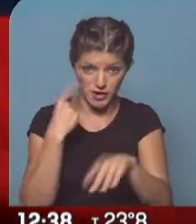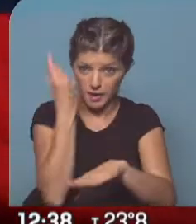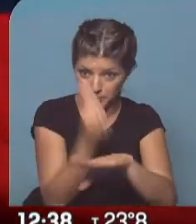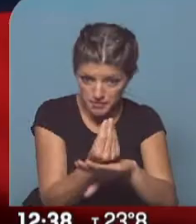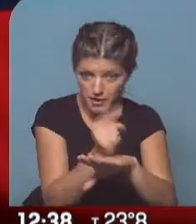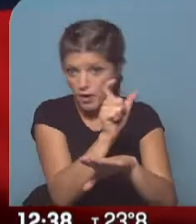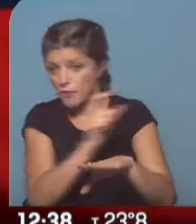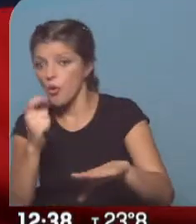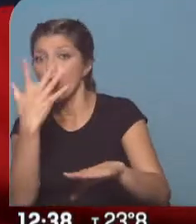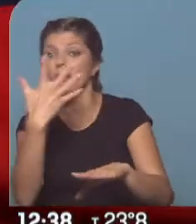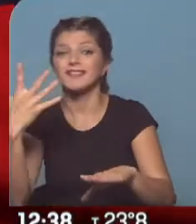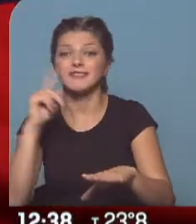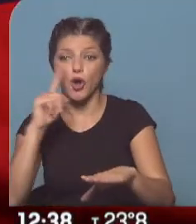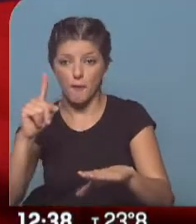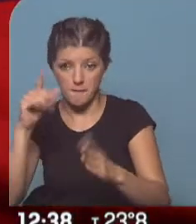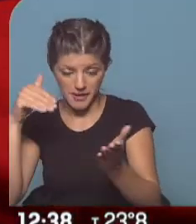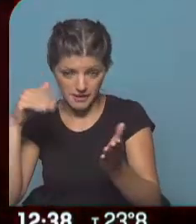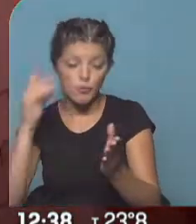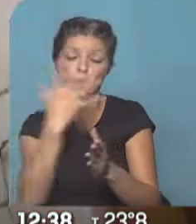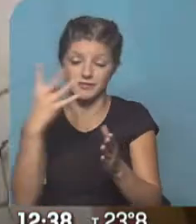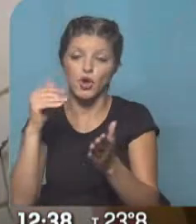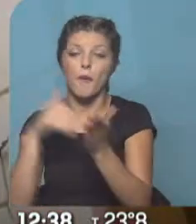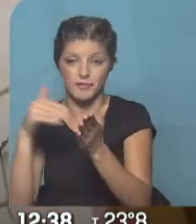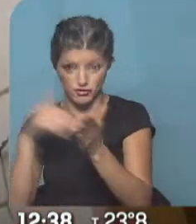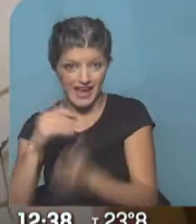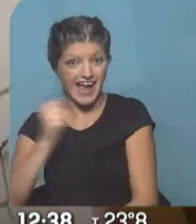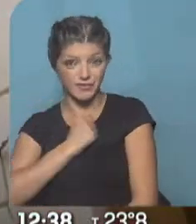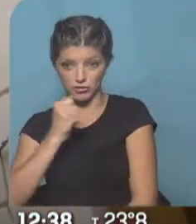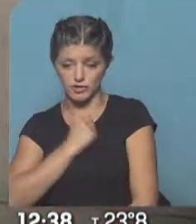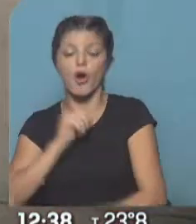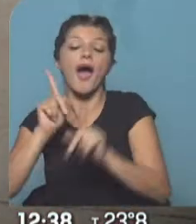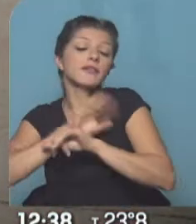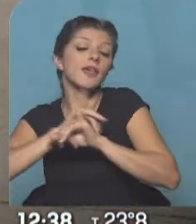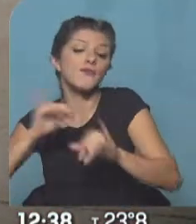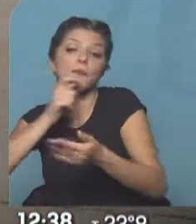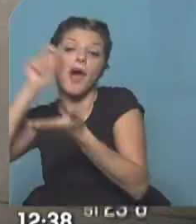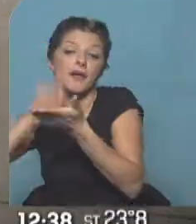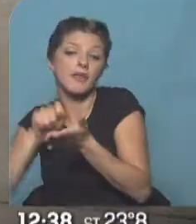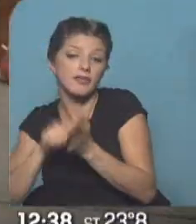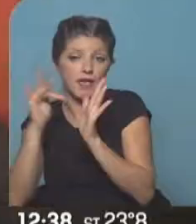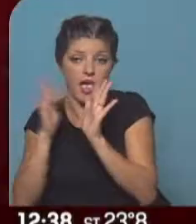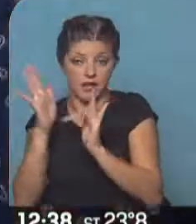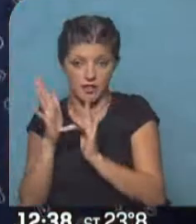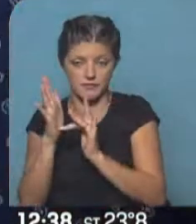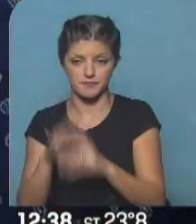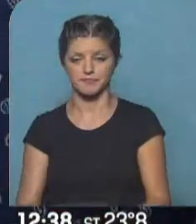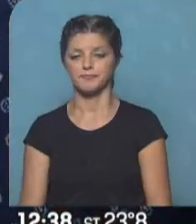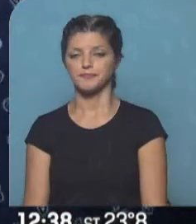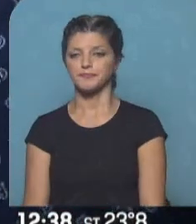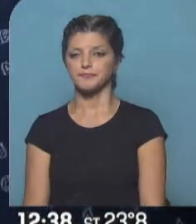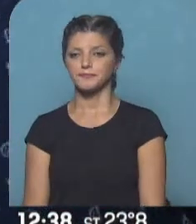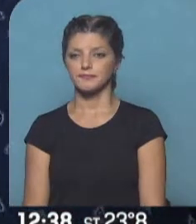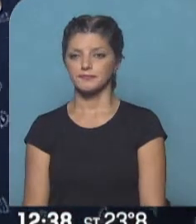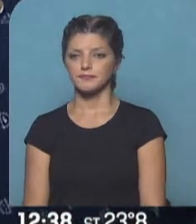45 son católicos, según el Anuario Pontificio y las estadísticas de la Iglesia. Confirmar la